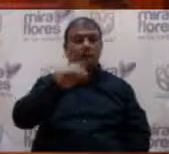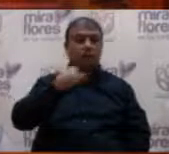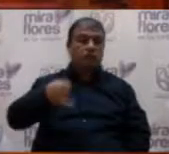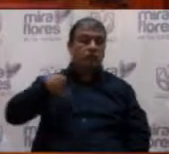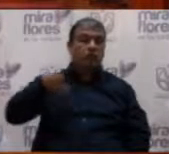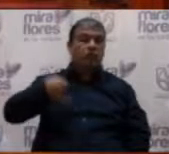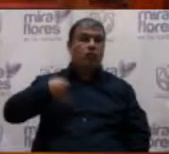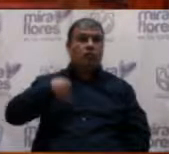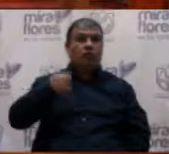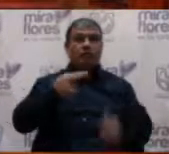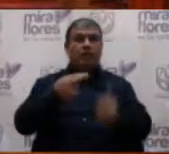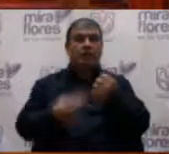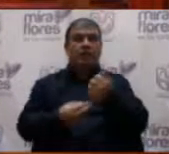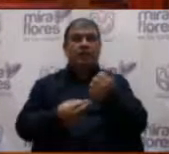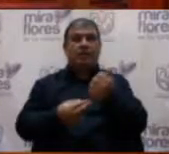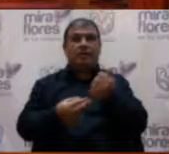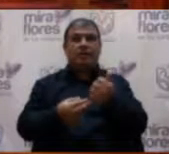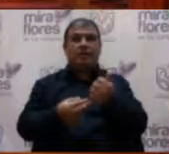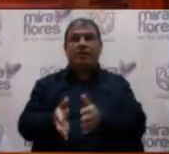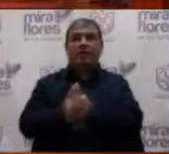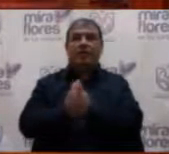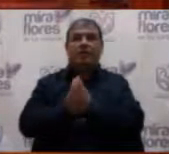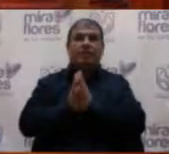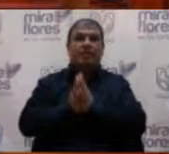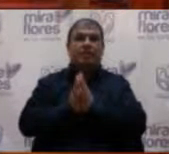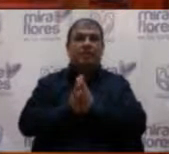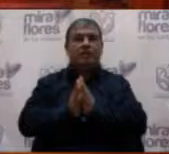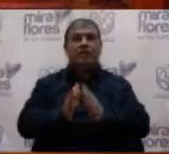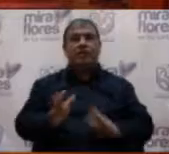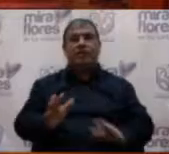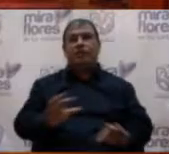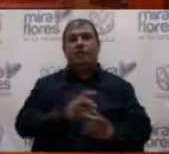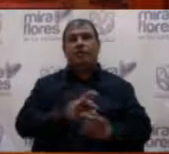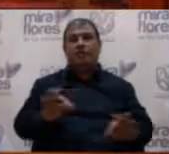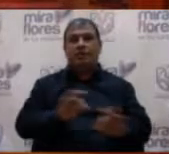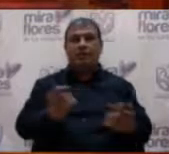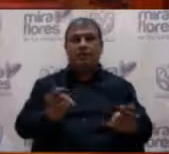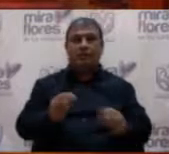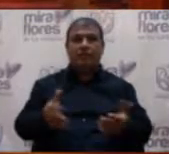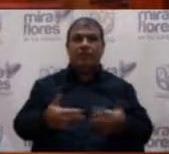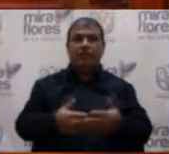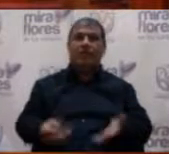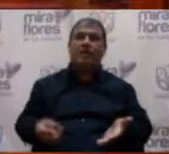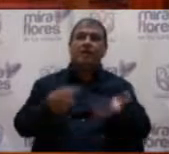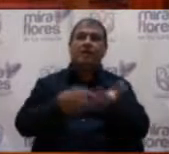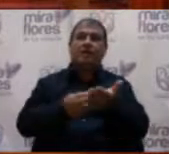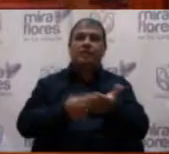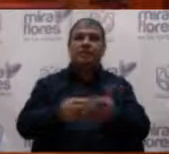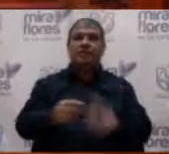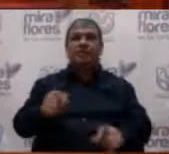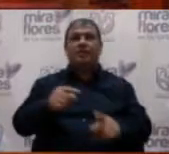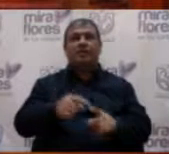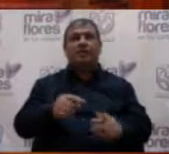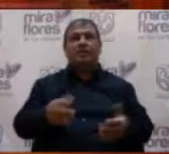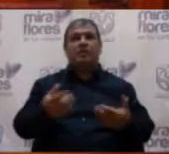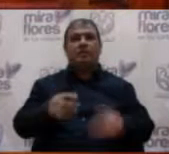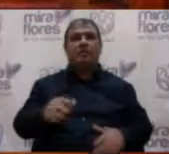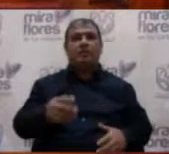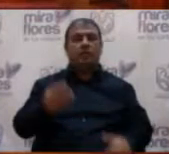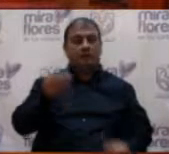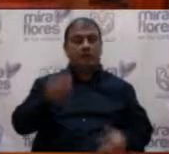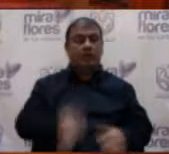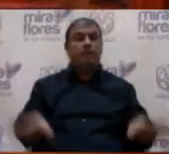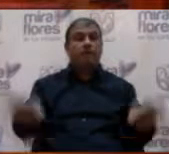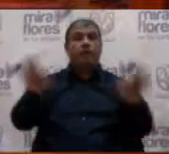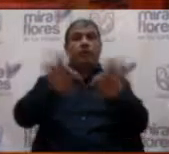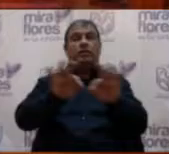joven regidor, a pesar de que él me ha pedido que no haga ninguna situación remarcable sobre este punto, pero yo creo que es